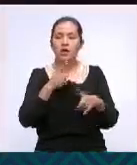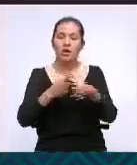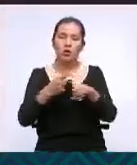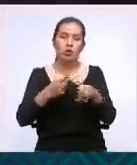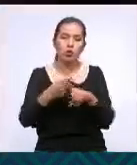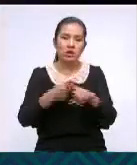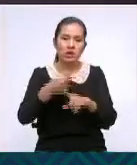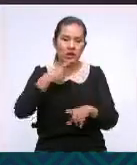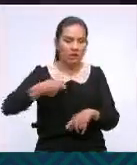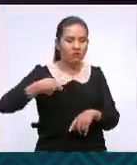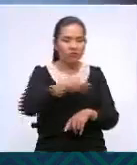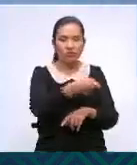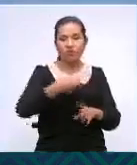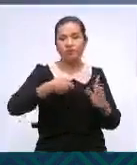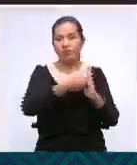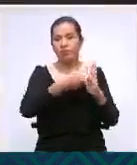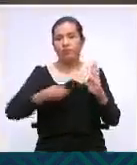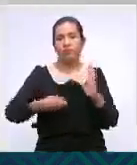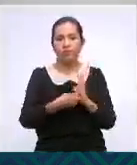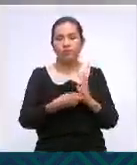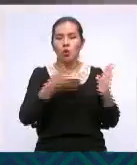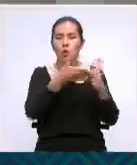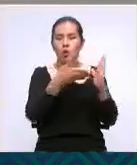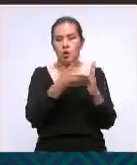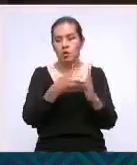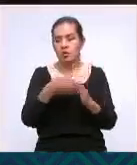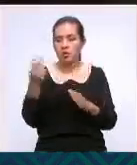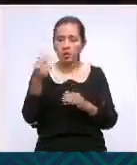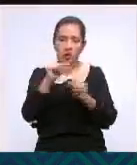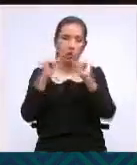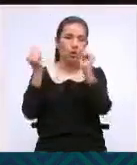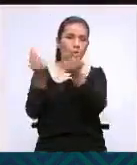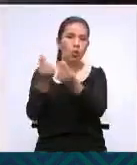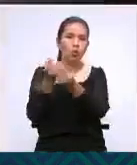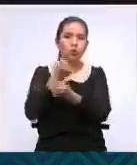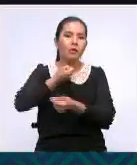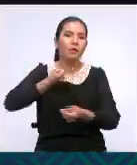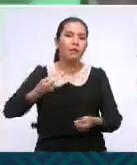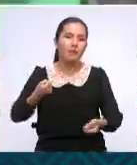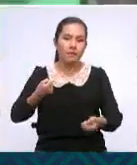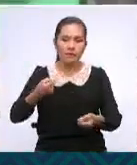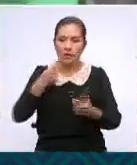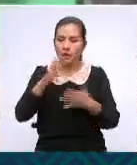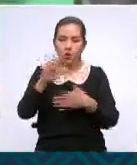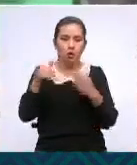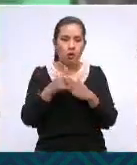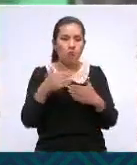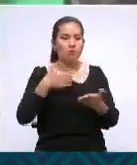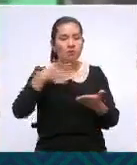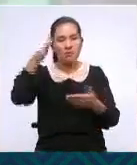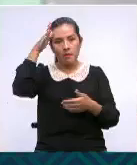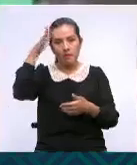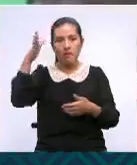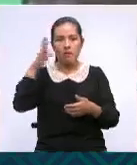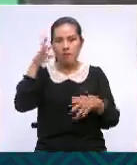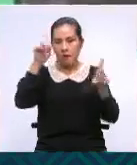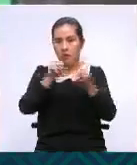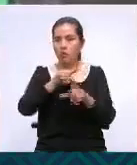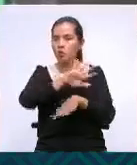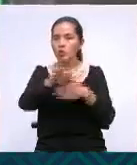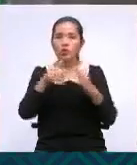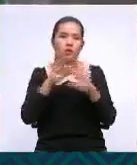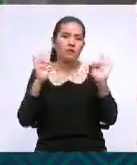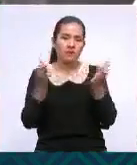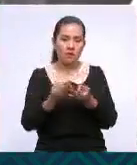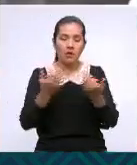Yo pido justicia para mi familia, porque a todos mis hermanos, mi papá y mi mamá están en hospitales. Mi